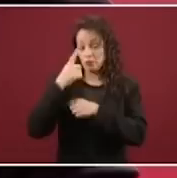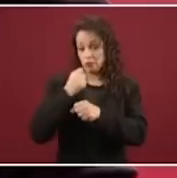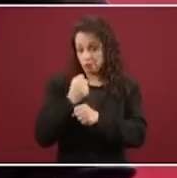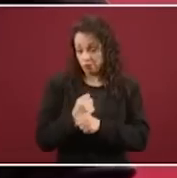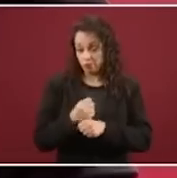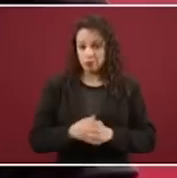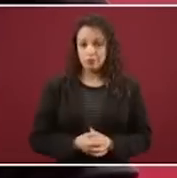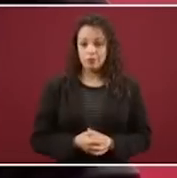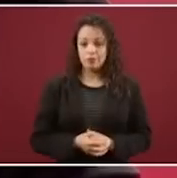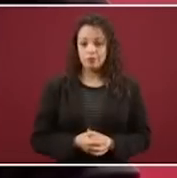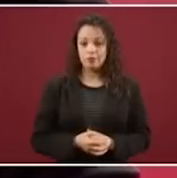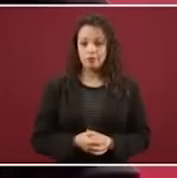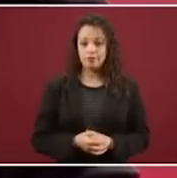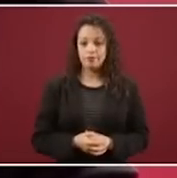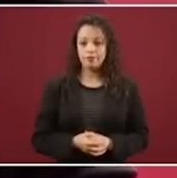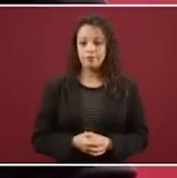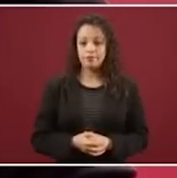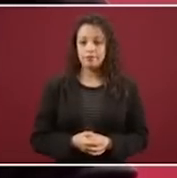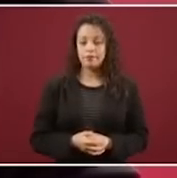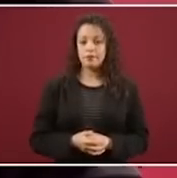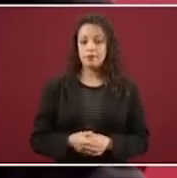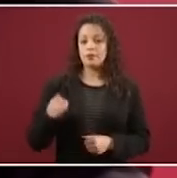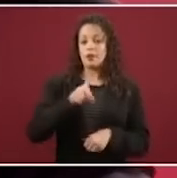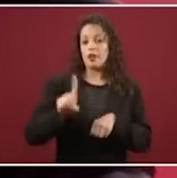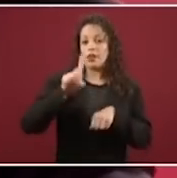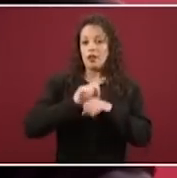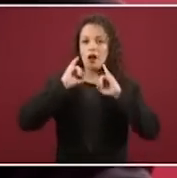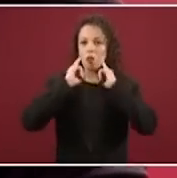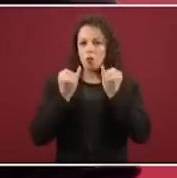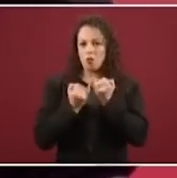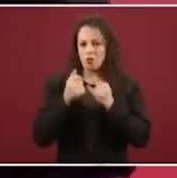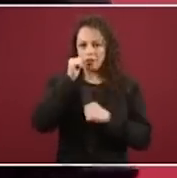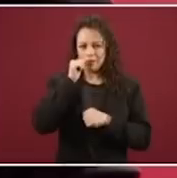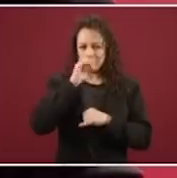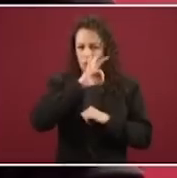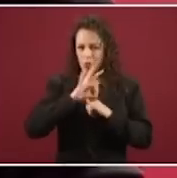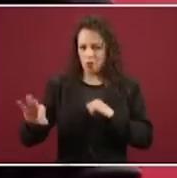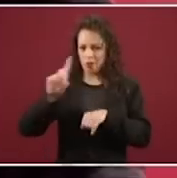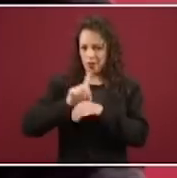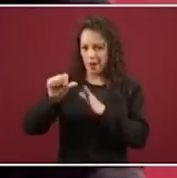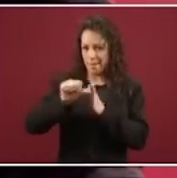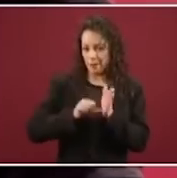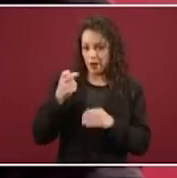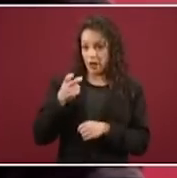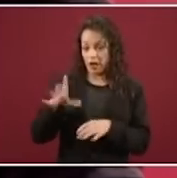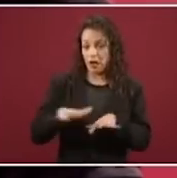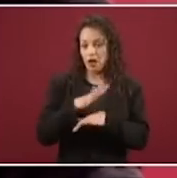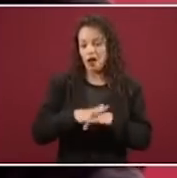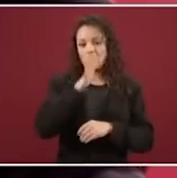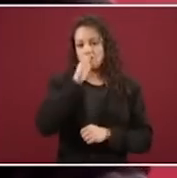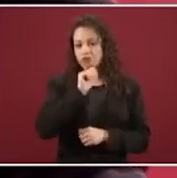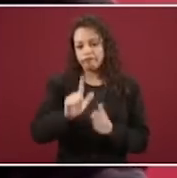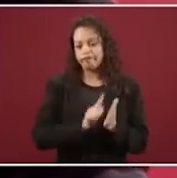se puede ubicar el Consejo Técnico Escolar en un día de descanso obligatorio, porque precisamente por ley no se